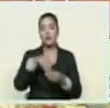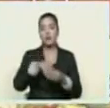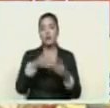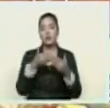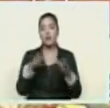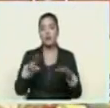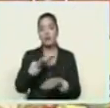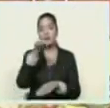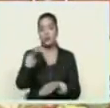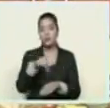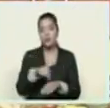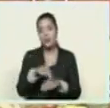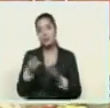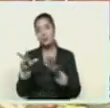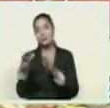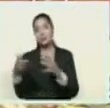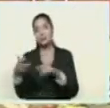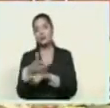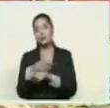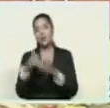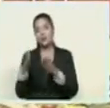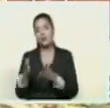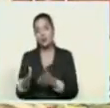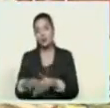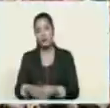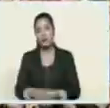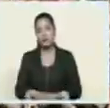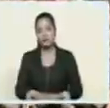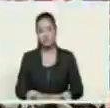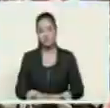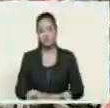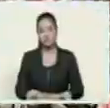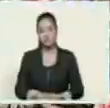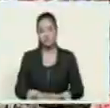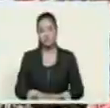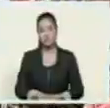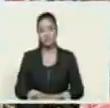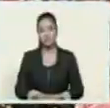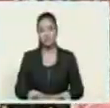nacional y 18 gobernadores y gobernadores del país